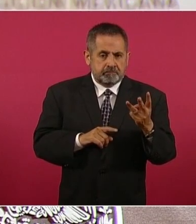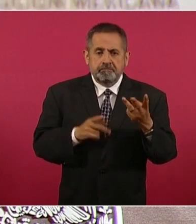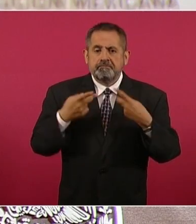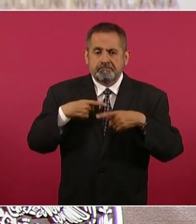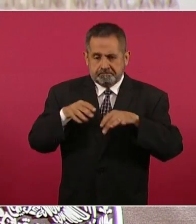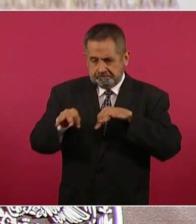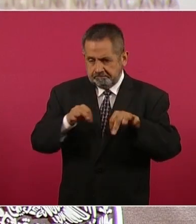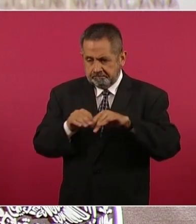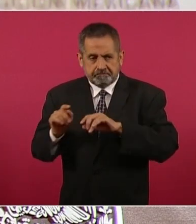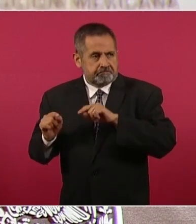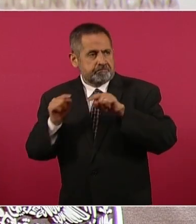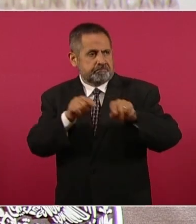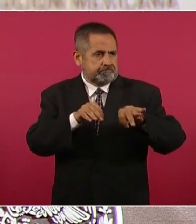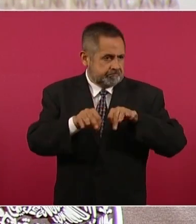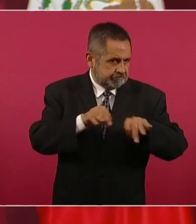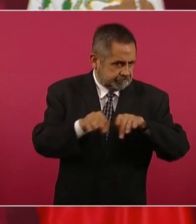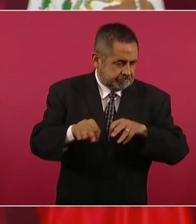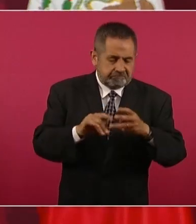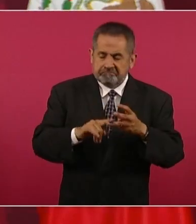trabajadores,